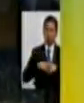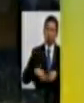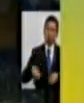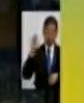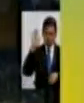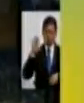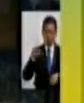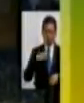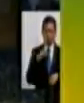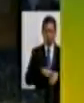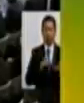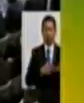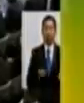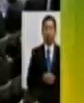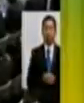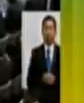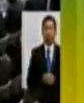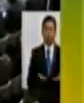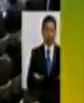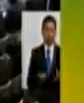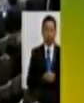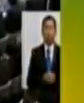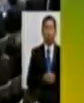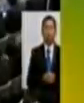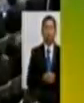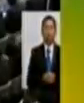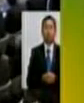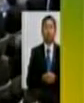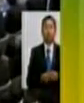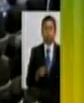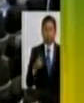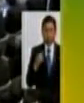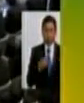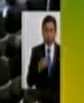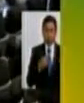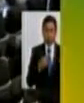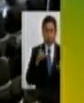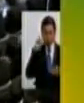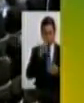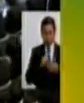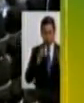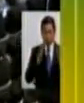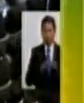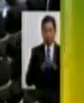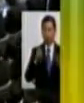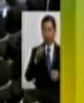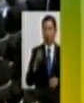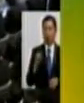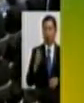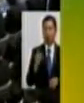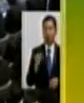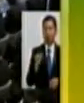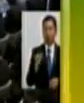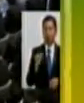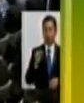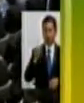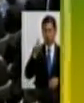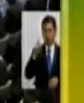al mar y que hoy nos guía hacia este inevitable